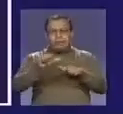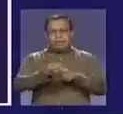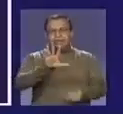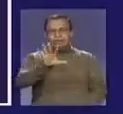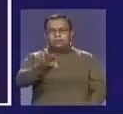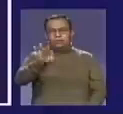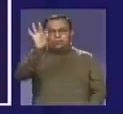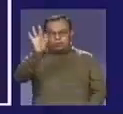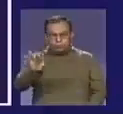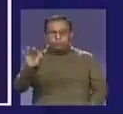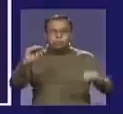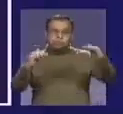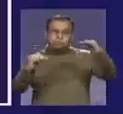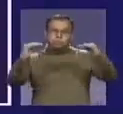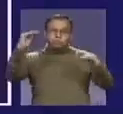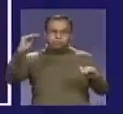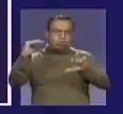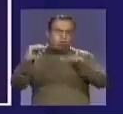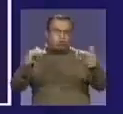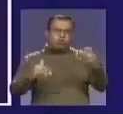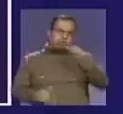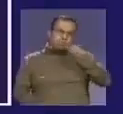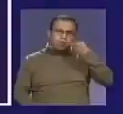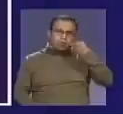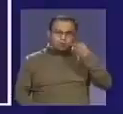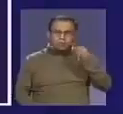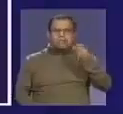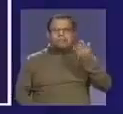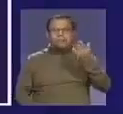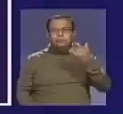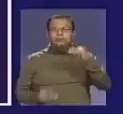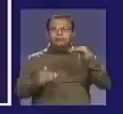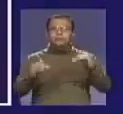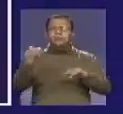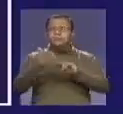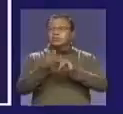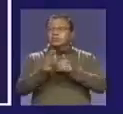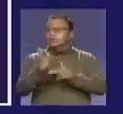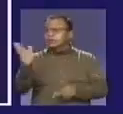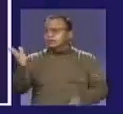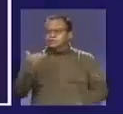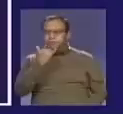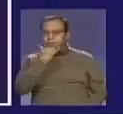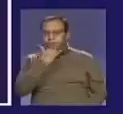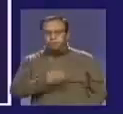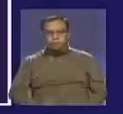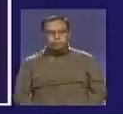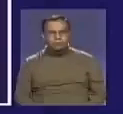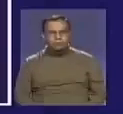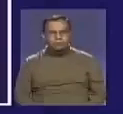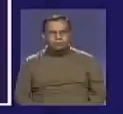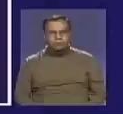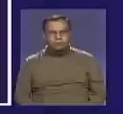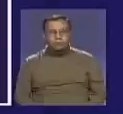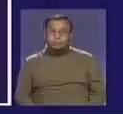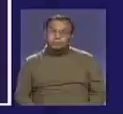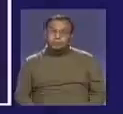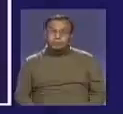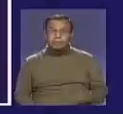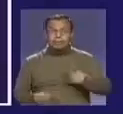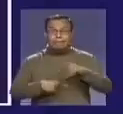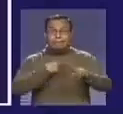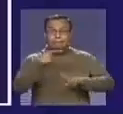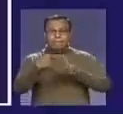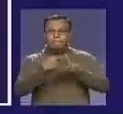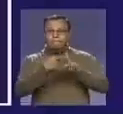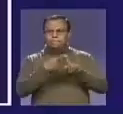5% más que el promedio de los demás hogares. ¿Y eso, Audrey, qué quiere decir? Yo no sé, voy a decirte primero